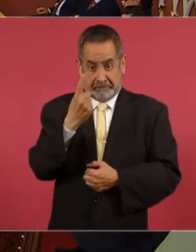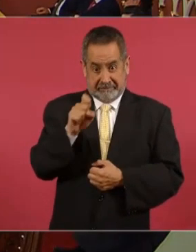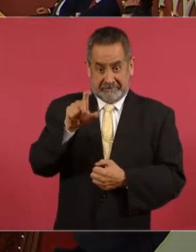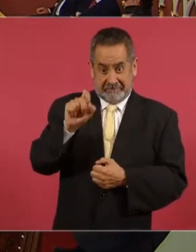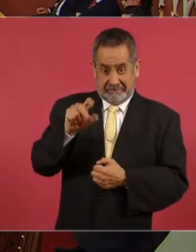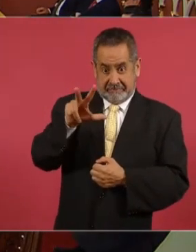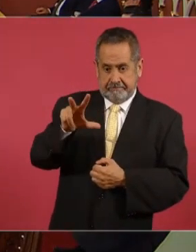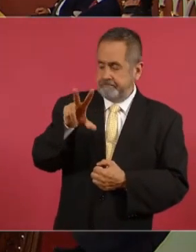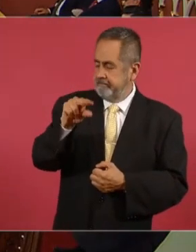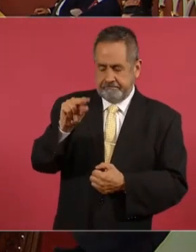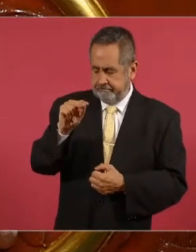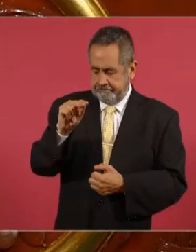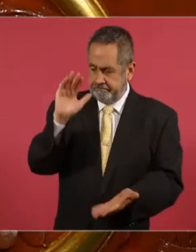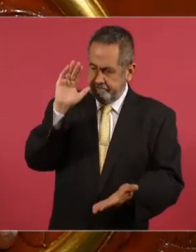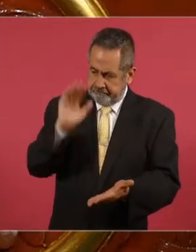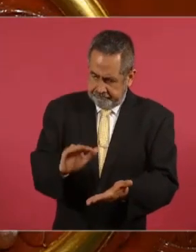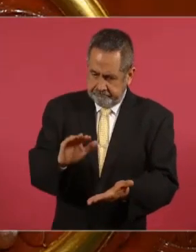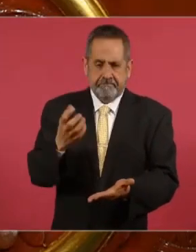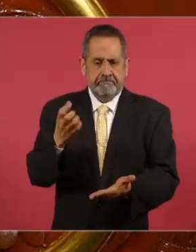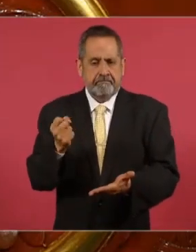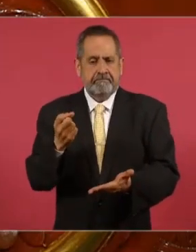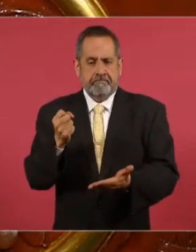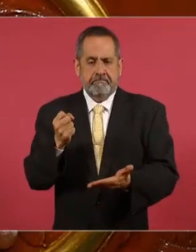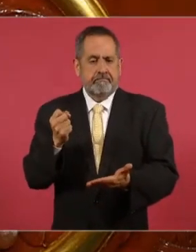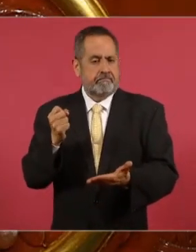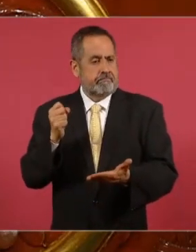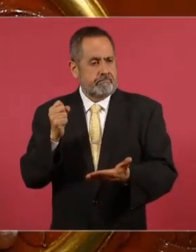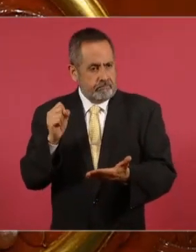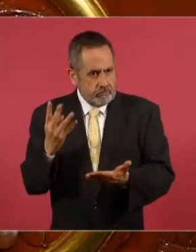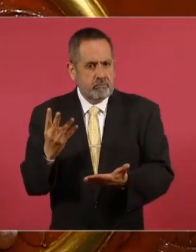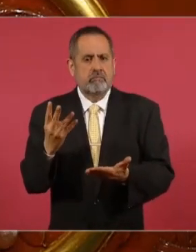128 legisladores como ocurre ahora.